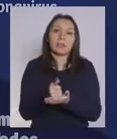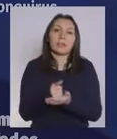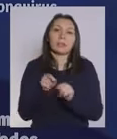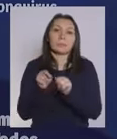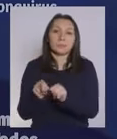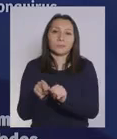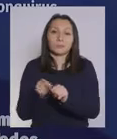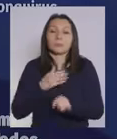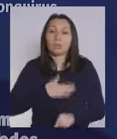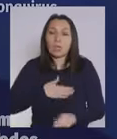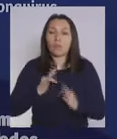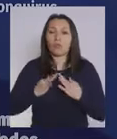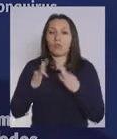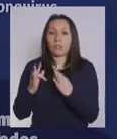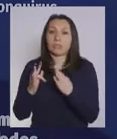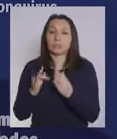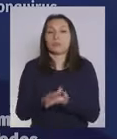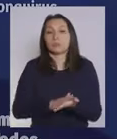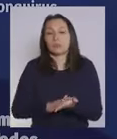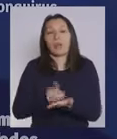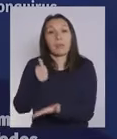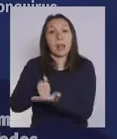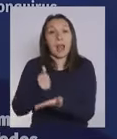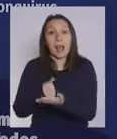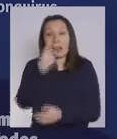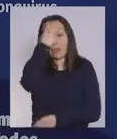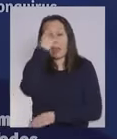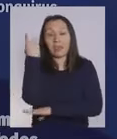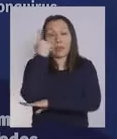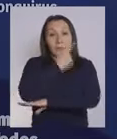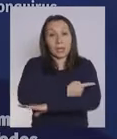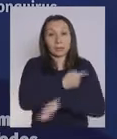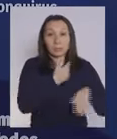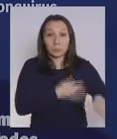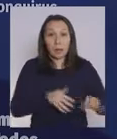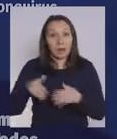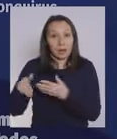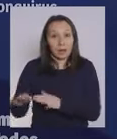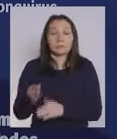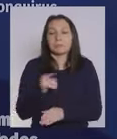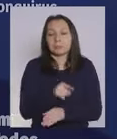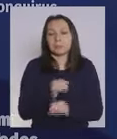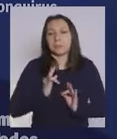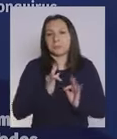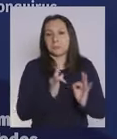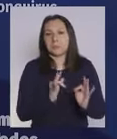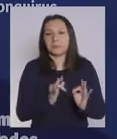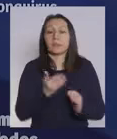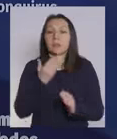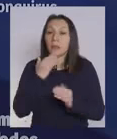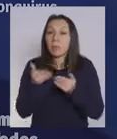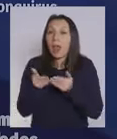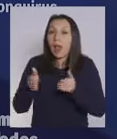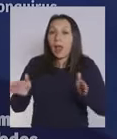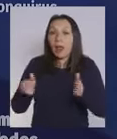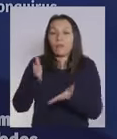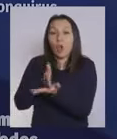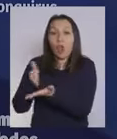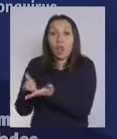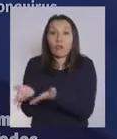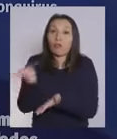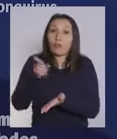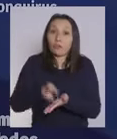alcaldes a los cuales quiero felicitar, por ejemplo, el alcalde de Isla de Pascua. Y la apertura de las escuelas, que ya